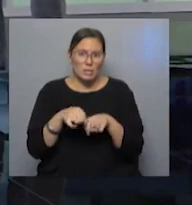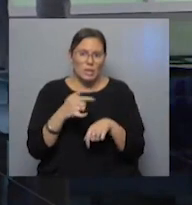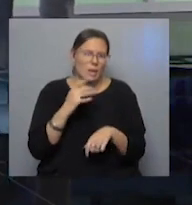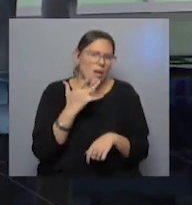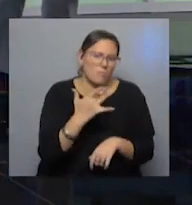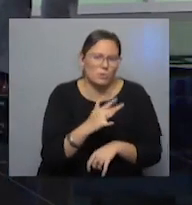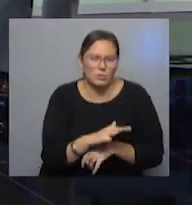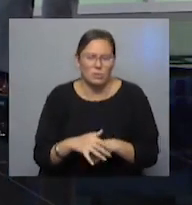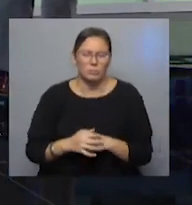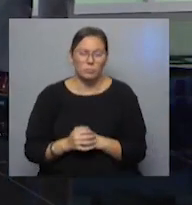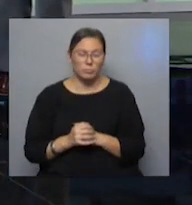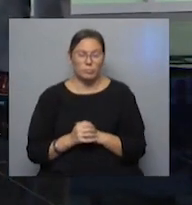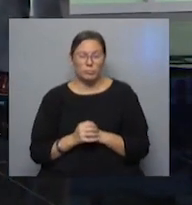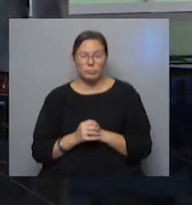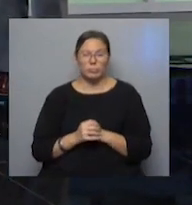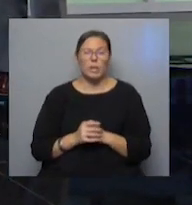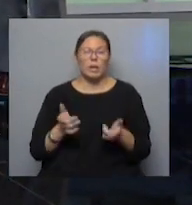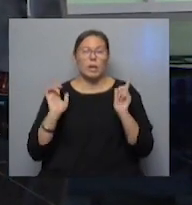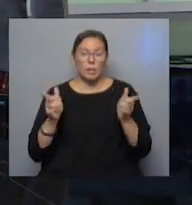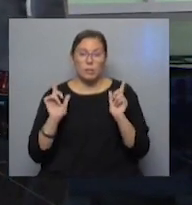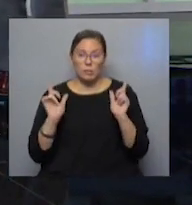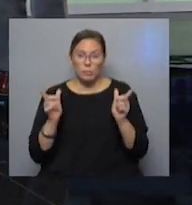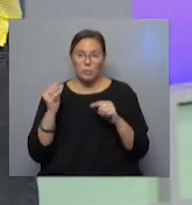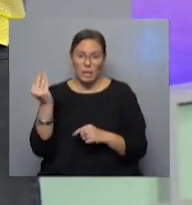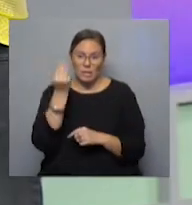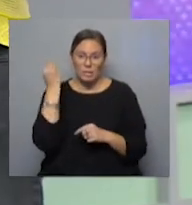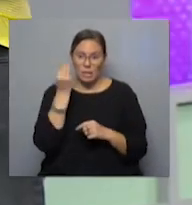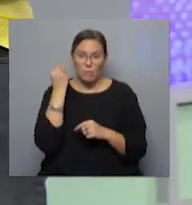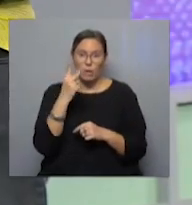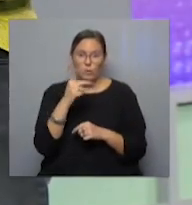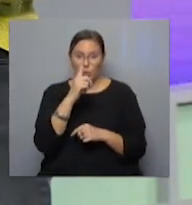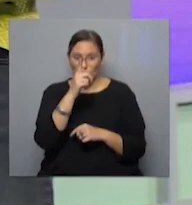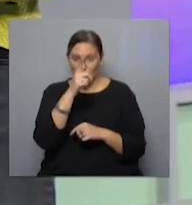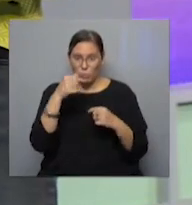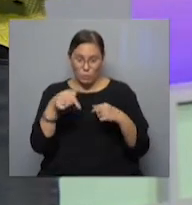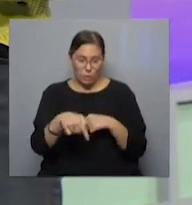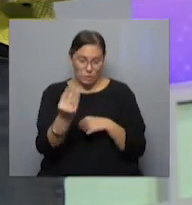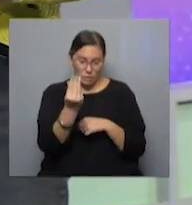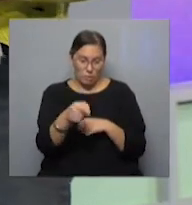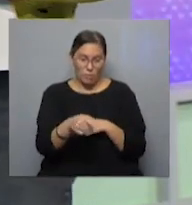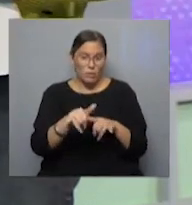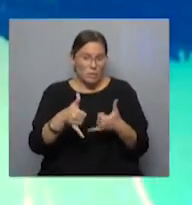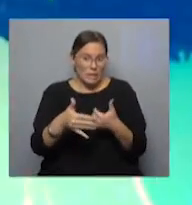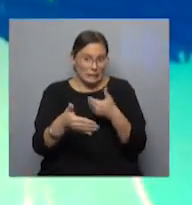arriba es maravillosa. Tal cual. Bueno, a disfrutar entonces el sábado, 2 de julio, o sea,